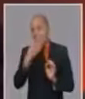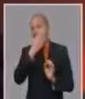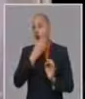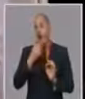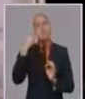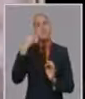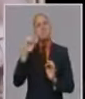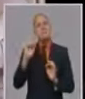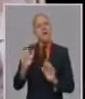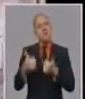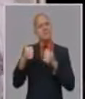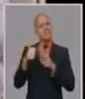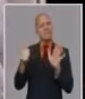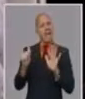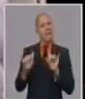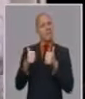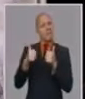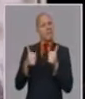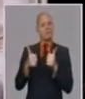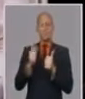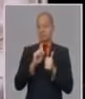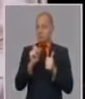secuelas? Efectivamente, bueno,